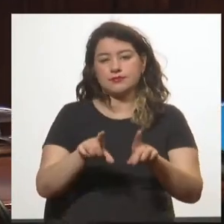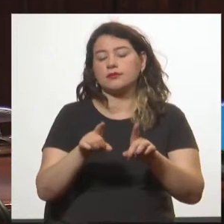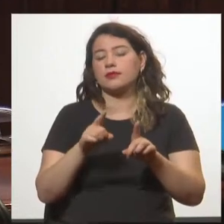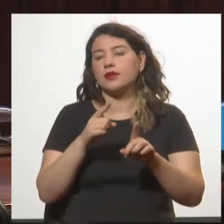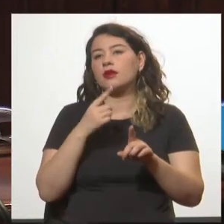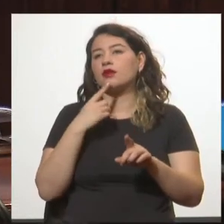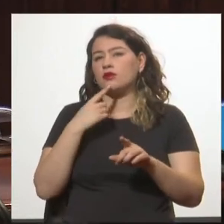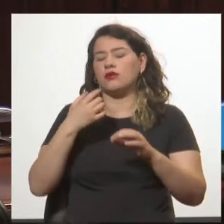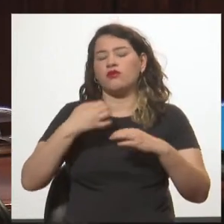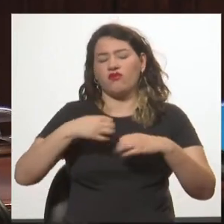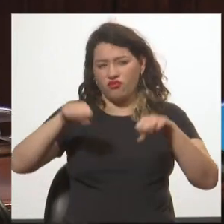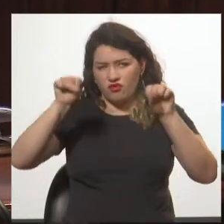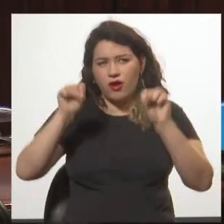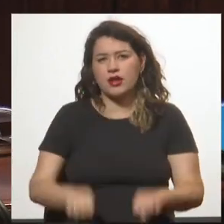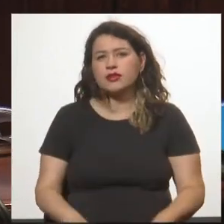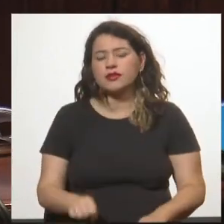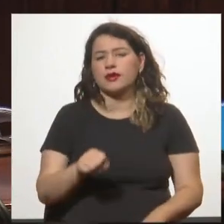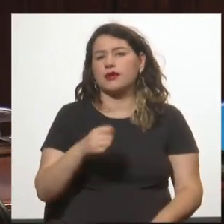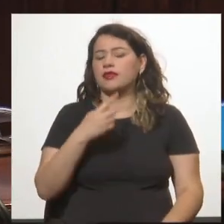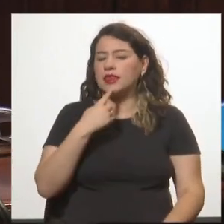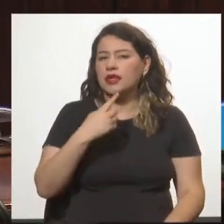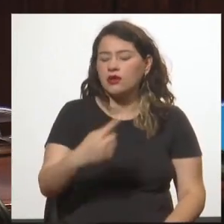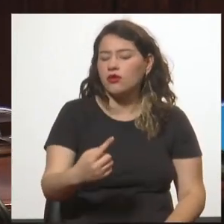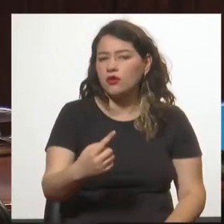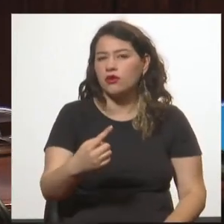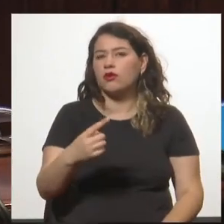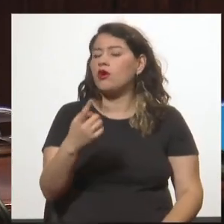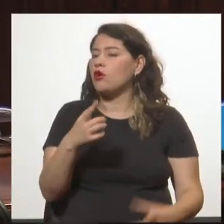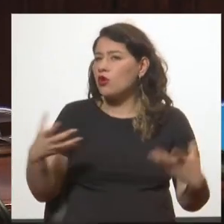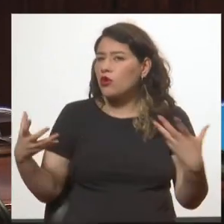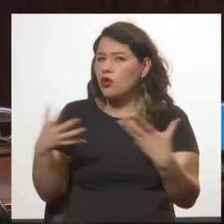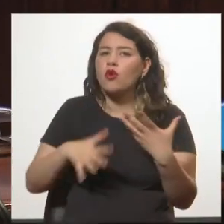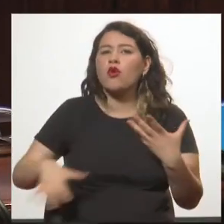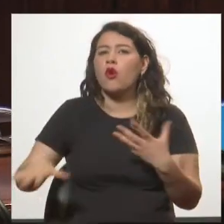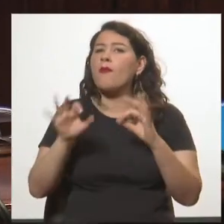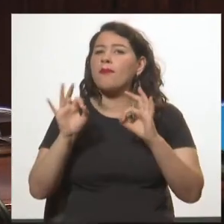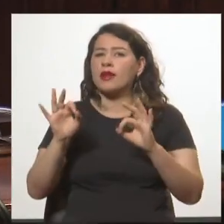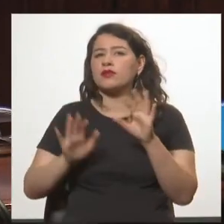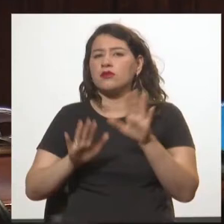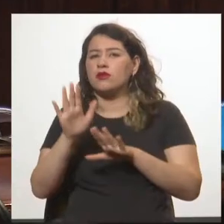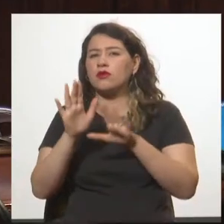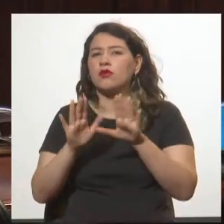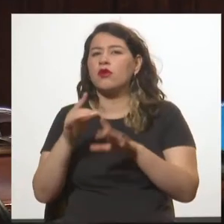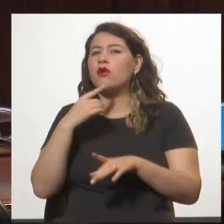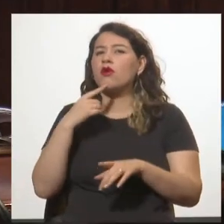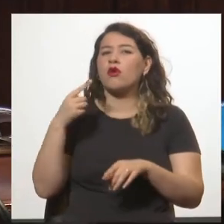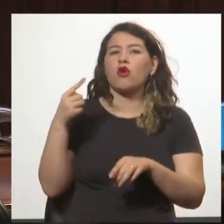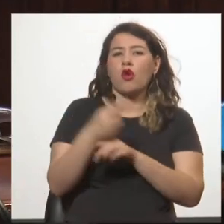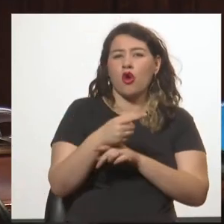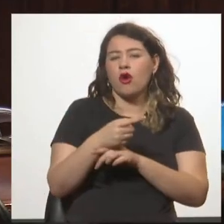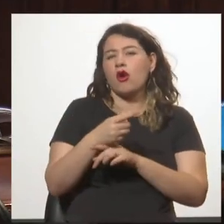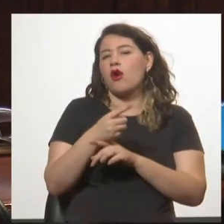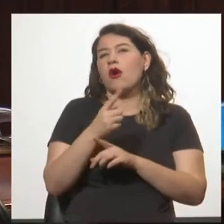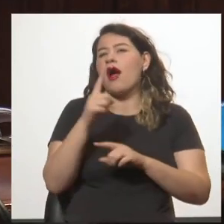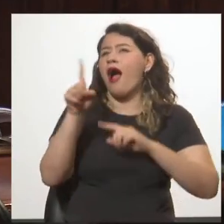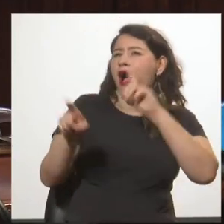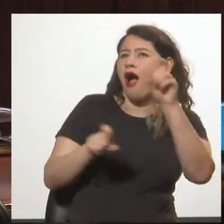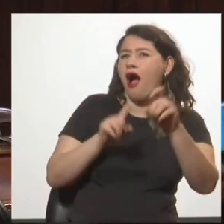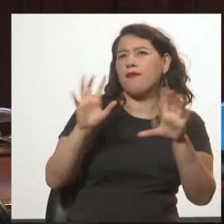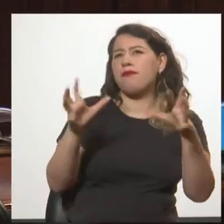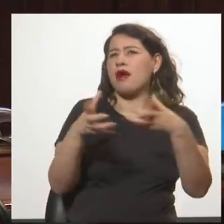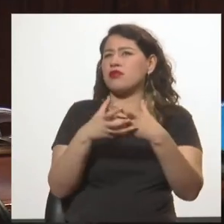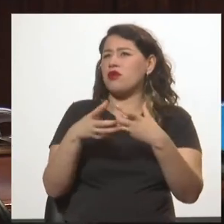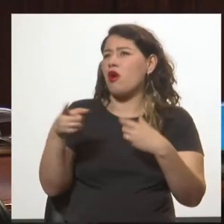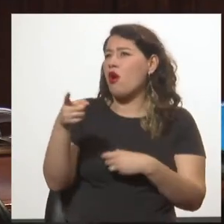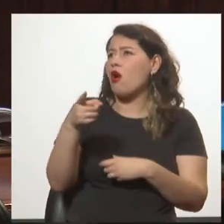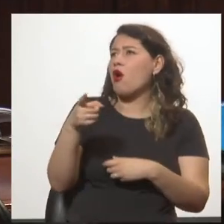severo dictamen adoptado por unanimidad que fue cuestionado por el partido comunista quien exigió la